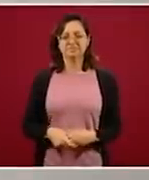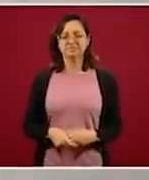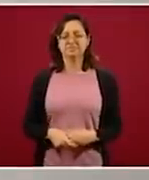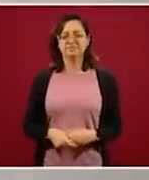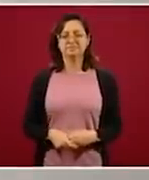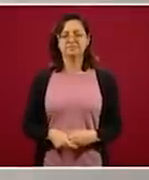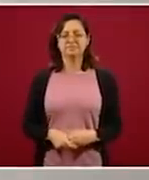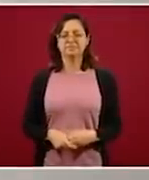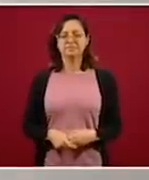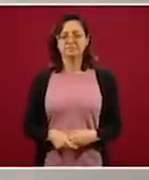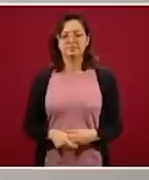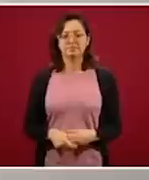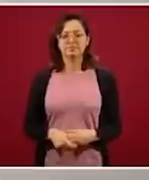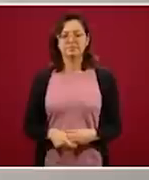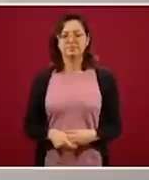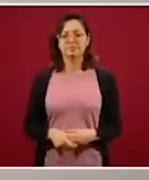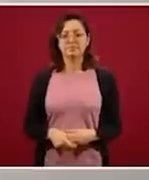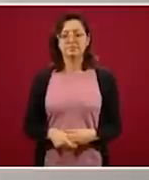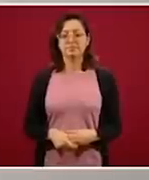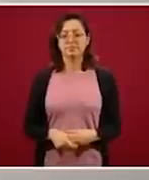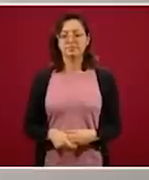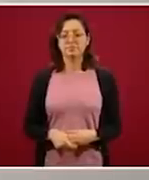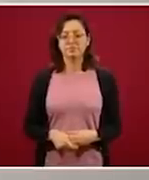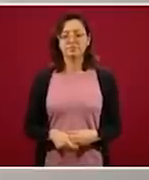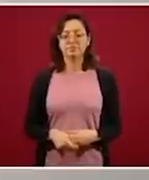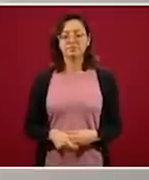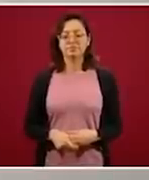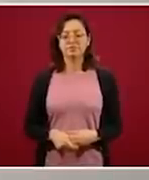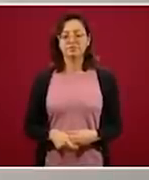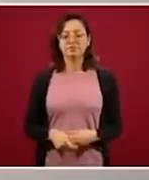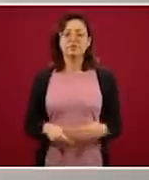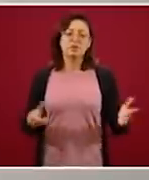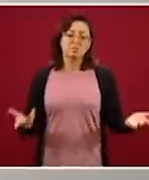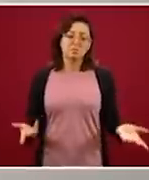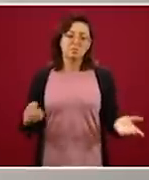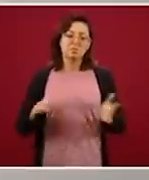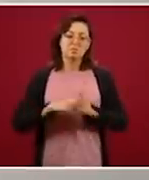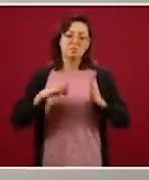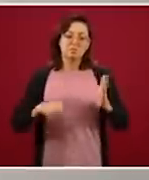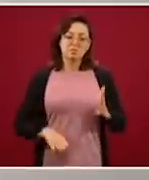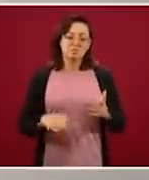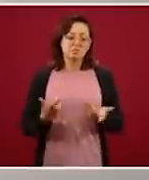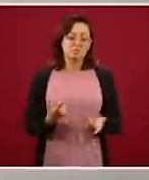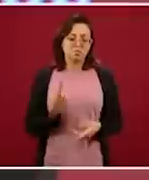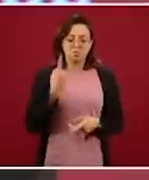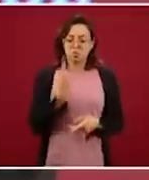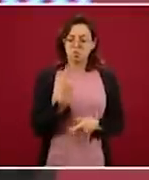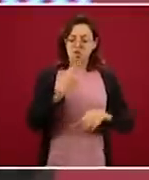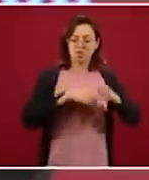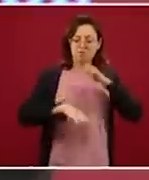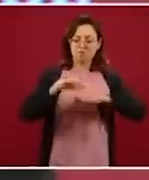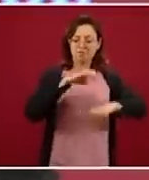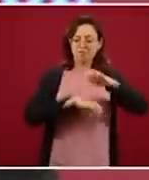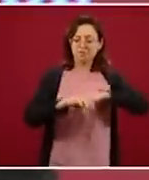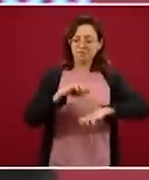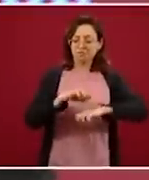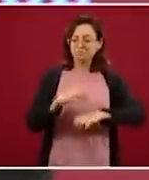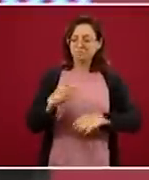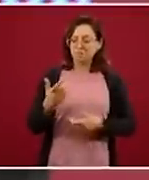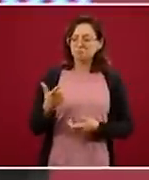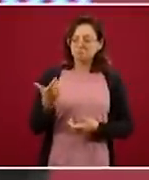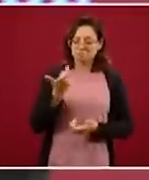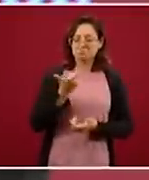En que si se tiene en una empresa que se tiene utilidad y hay que pagar